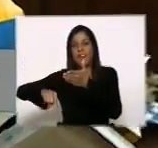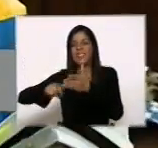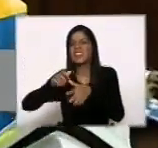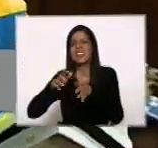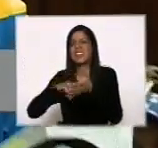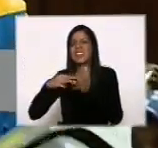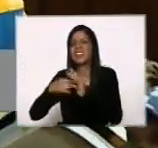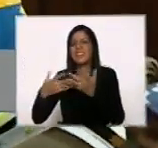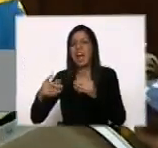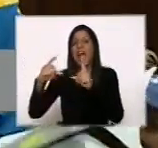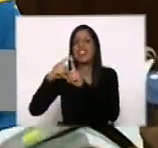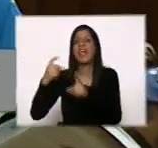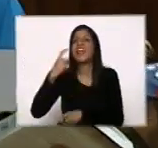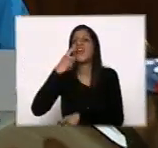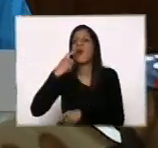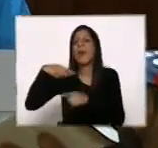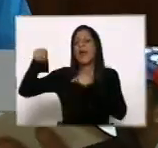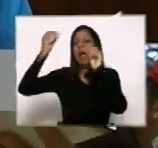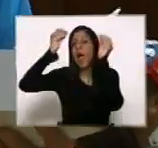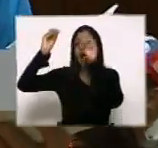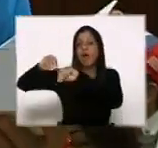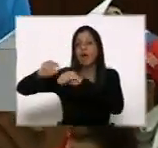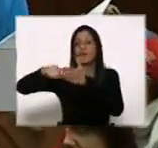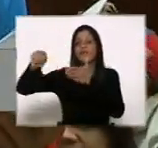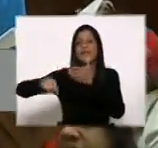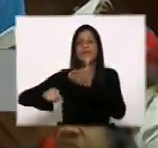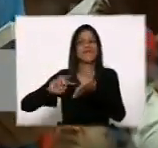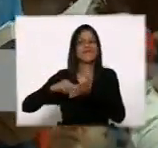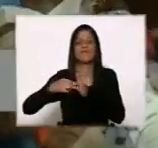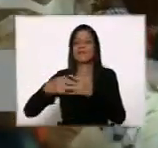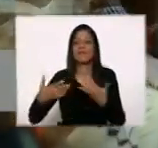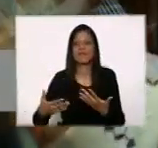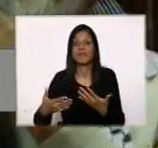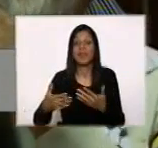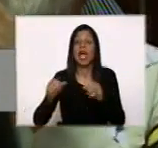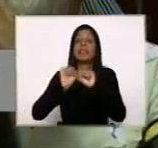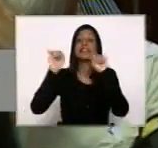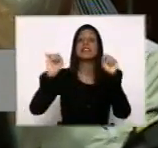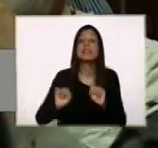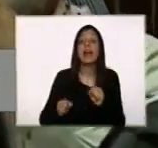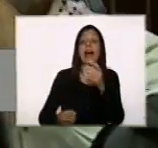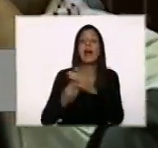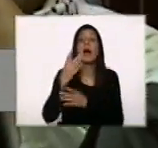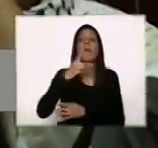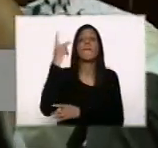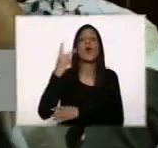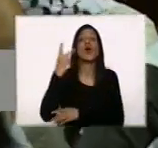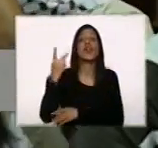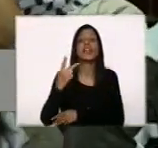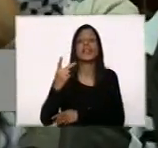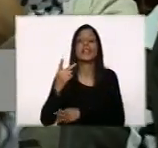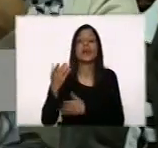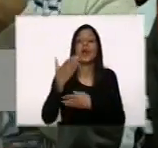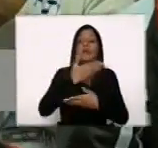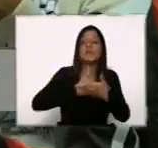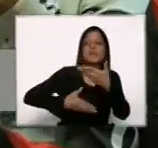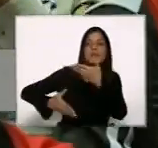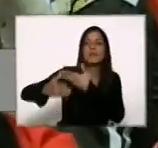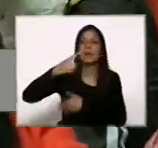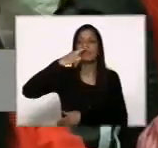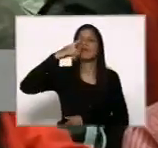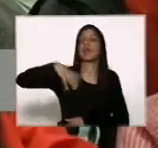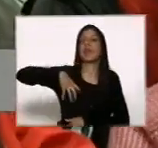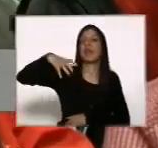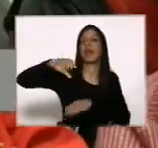fue? ¿O qué es? ¿O qué fue? El pacto de punto fijo fue un sistema político de conciliación de élites